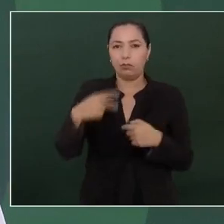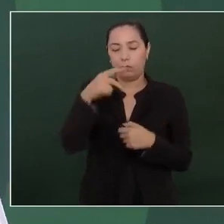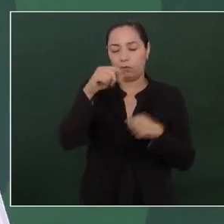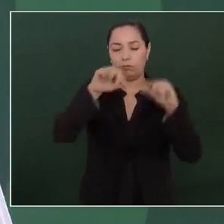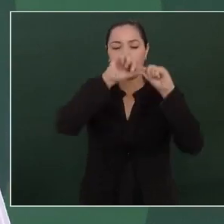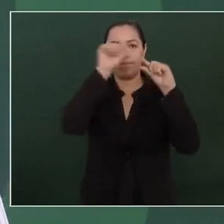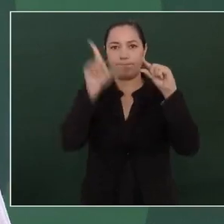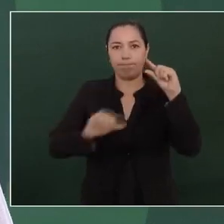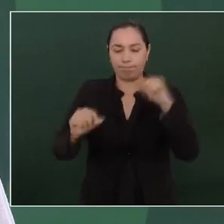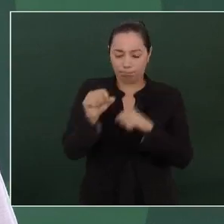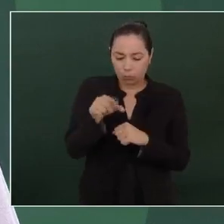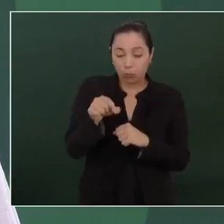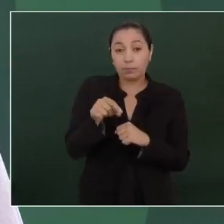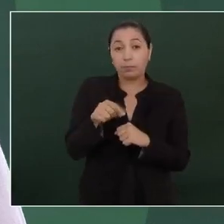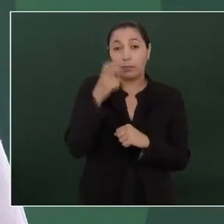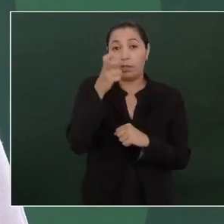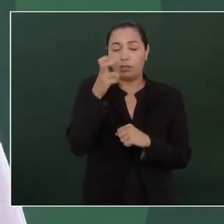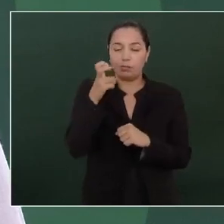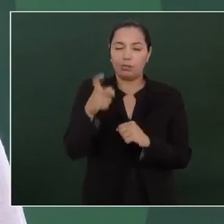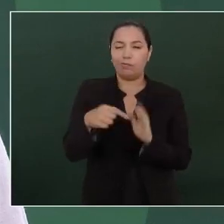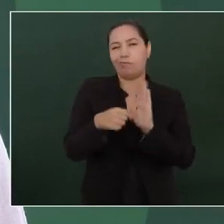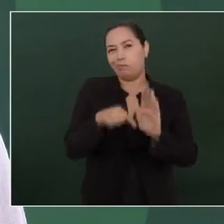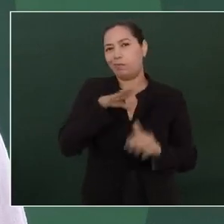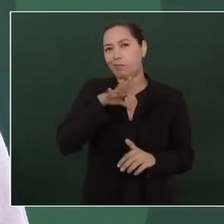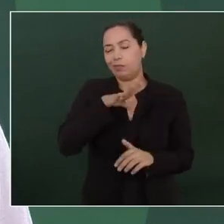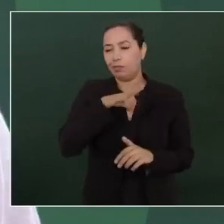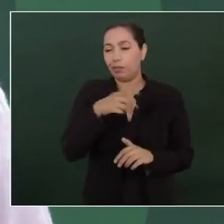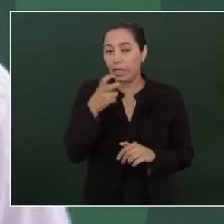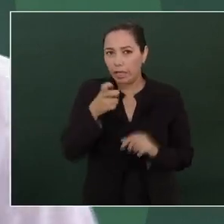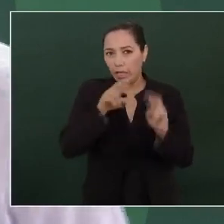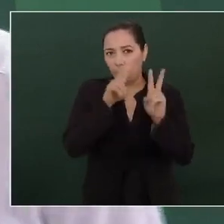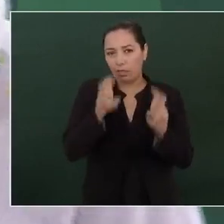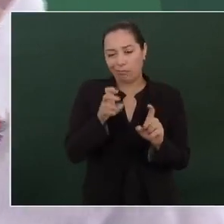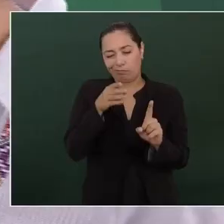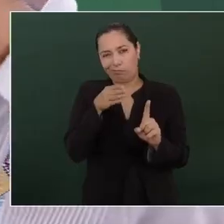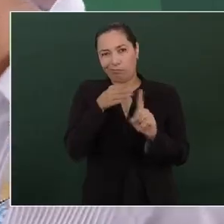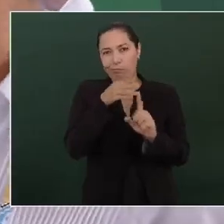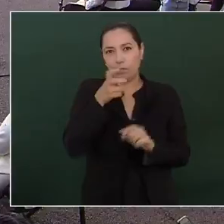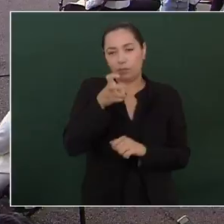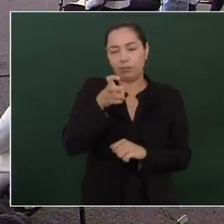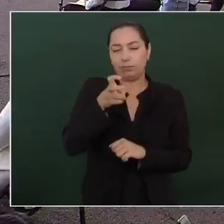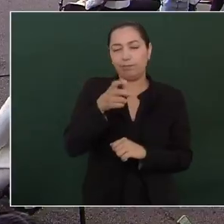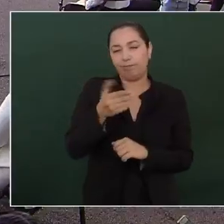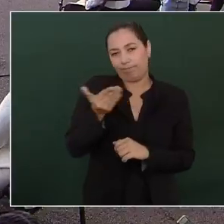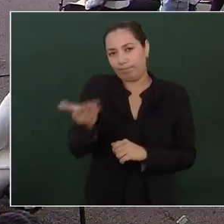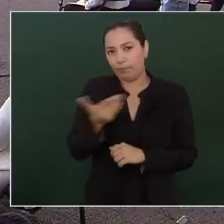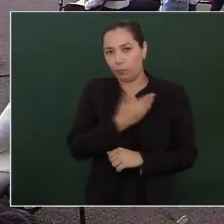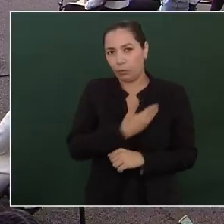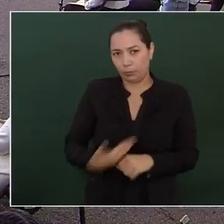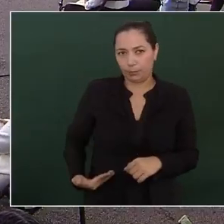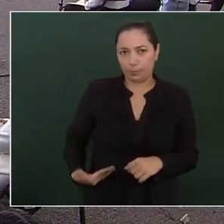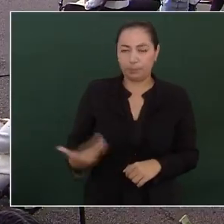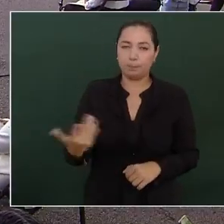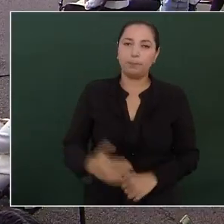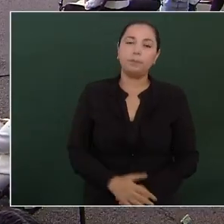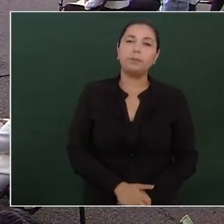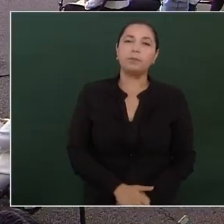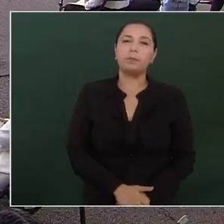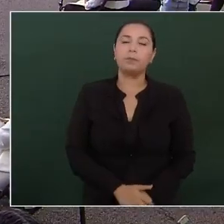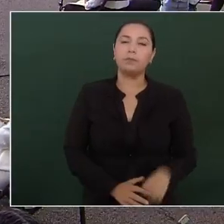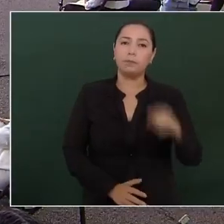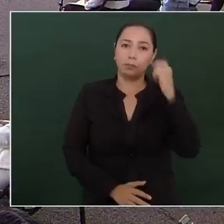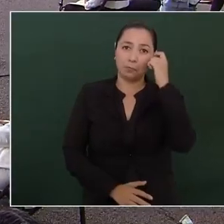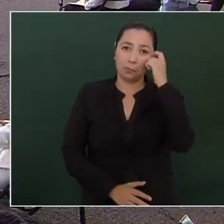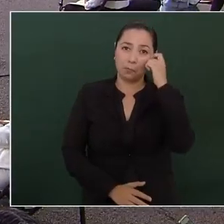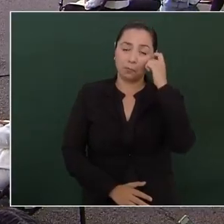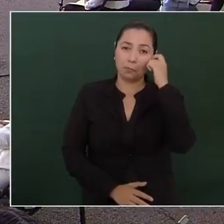país. En eso consistió este asunto, señor presidente Escuato. Nada más, no